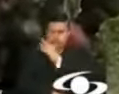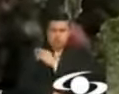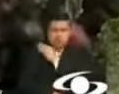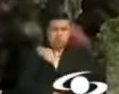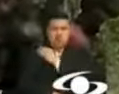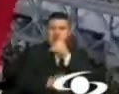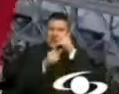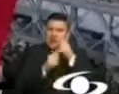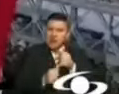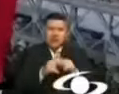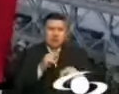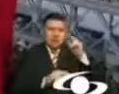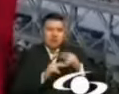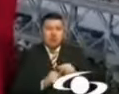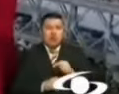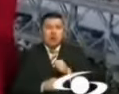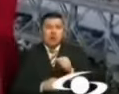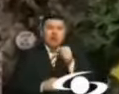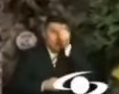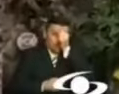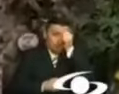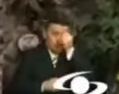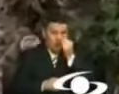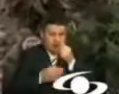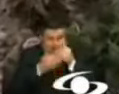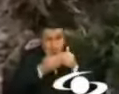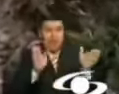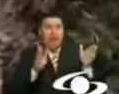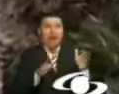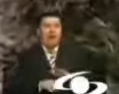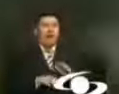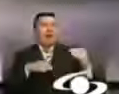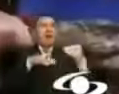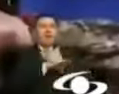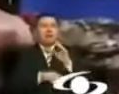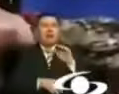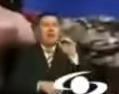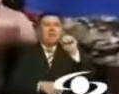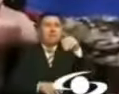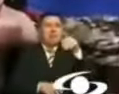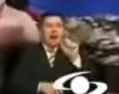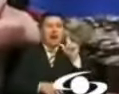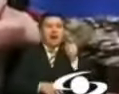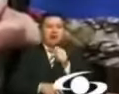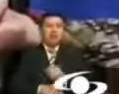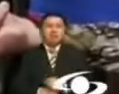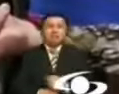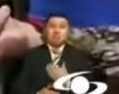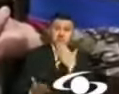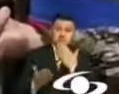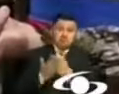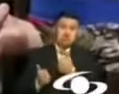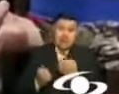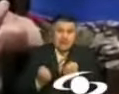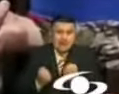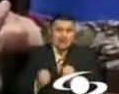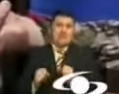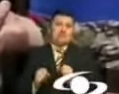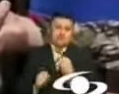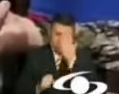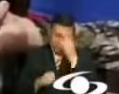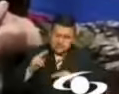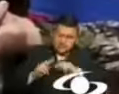de Ingenieros, este domingo de Ramos se logró la habilitación de la vía Curos-Málaga. Hoy tenemos que agradecerle por todo su esfuerzo, por